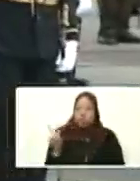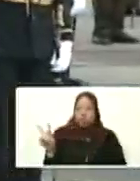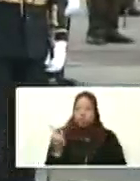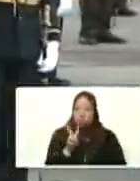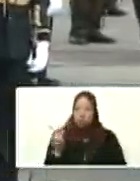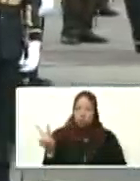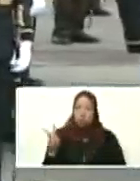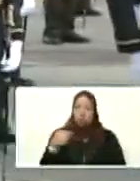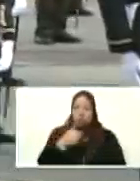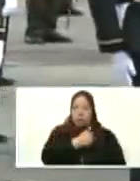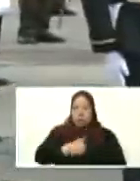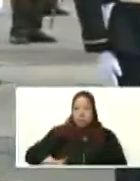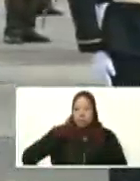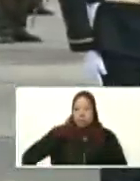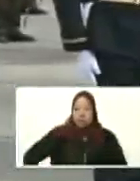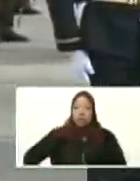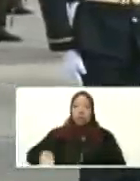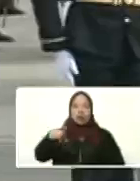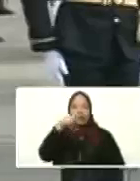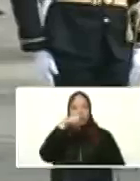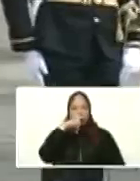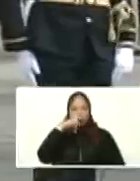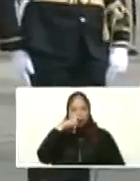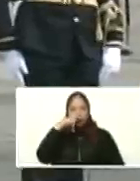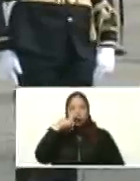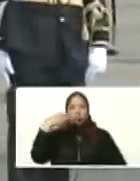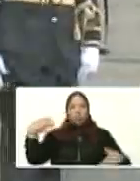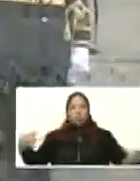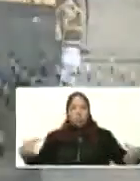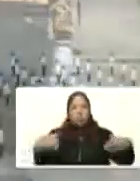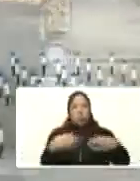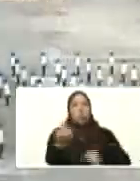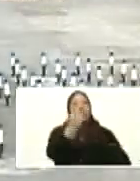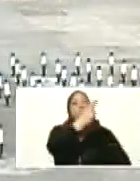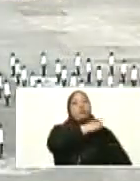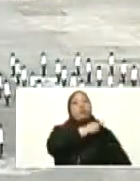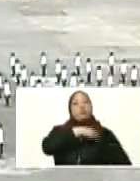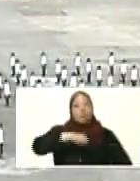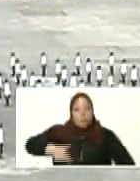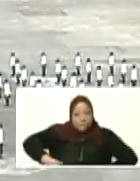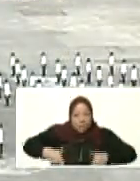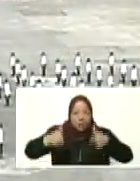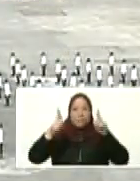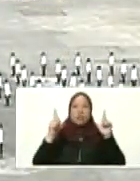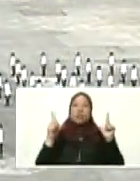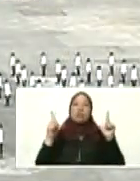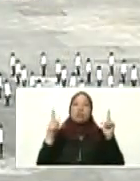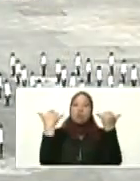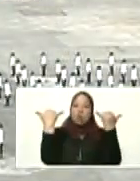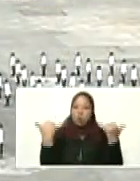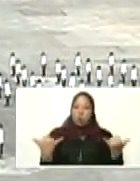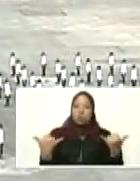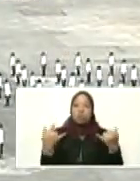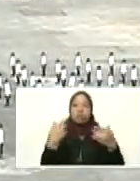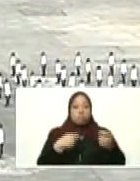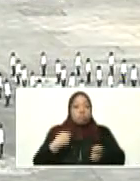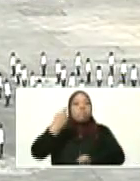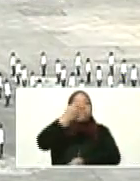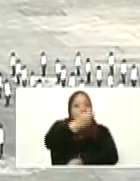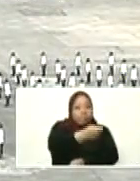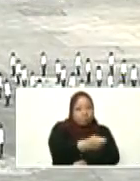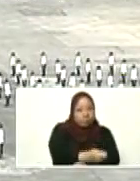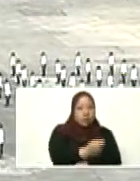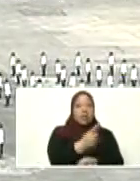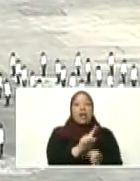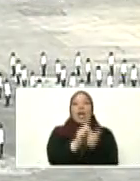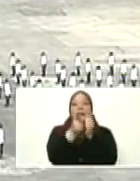como presidente y comandante en jefe de la Fuerza Armada Nacional Bolivariana, autorizo al ascenso y graduación al grado